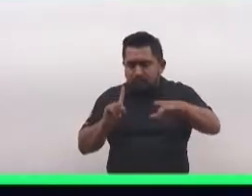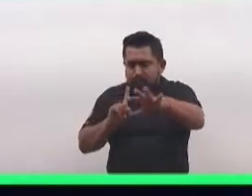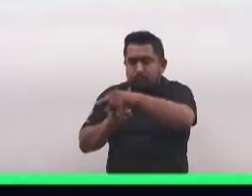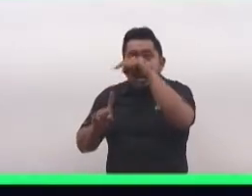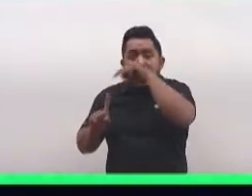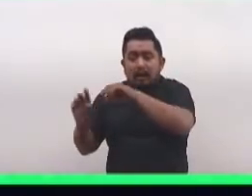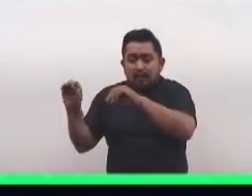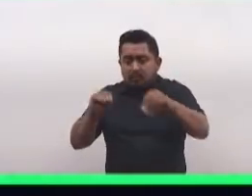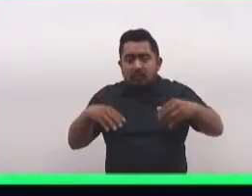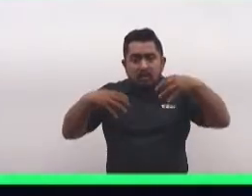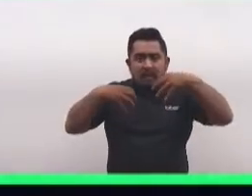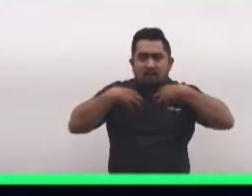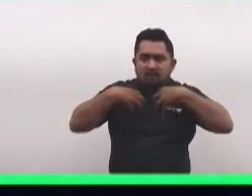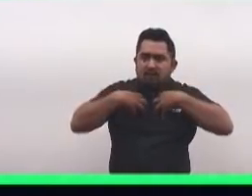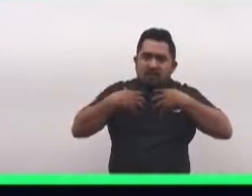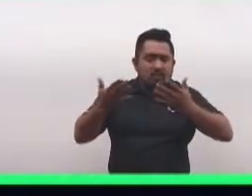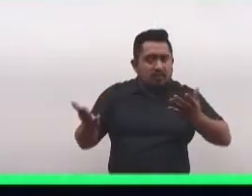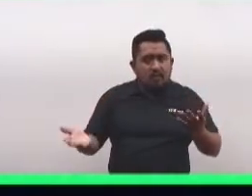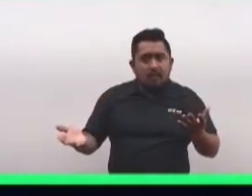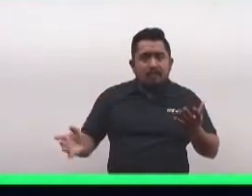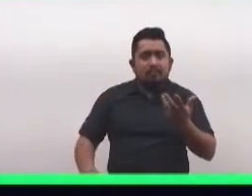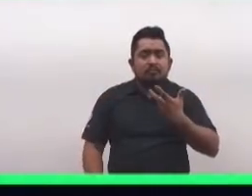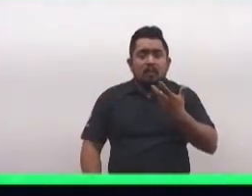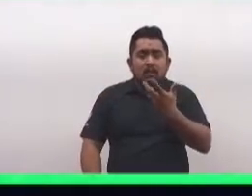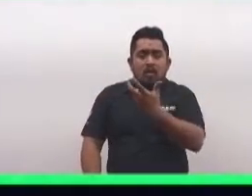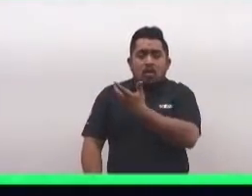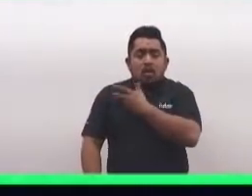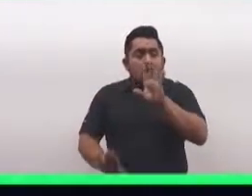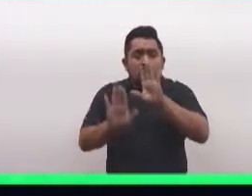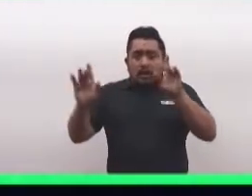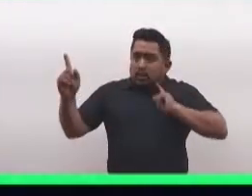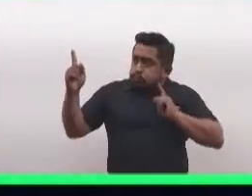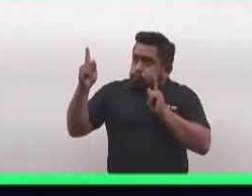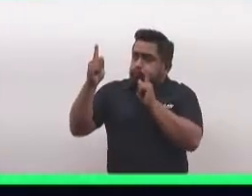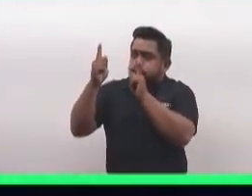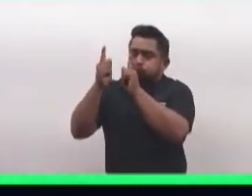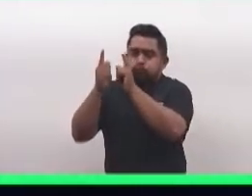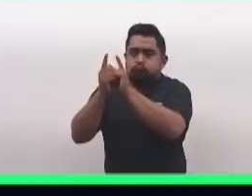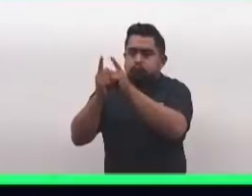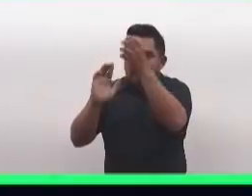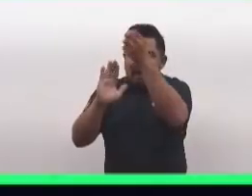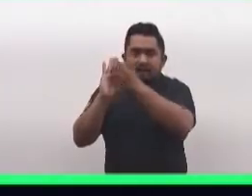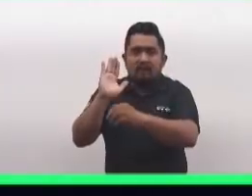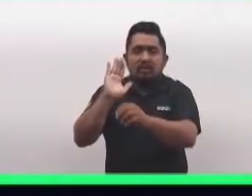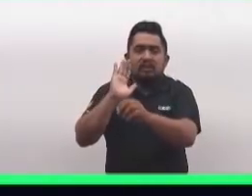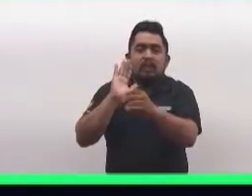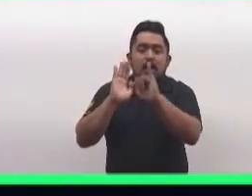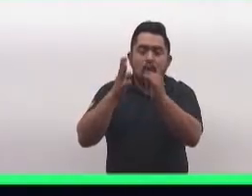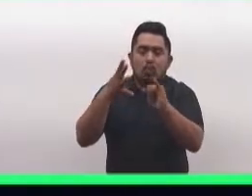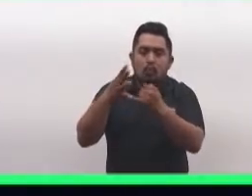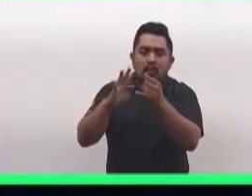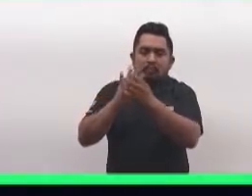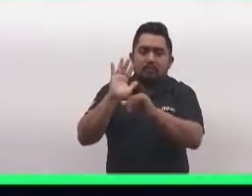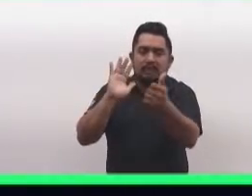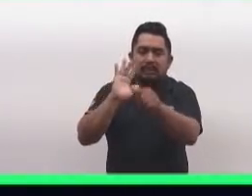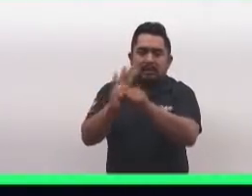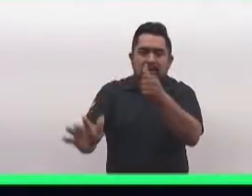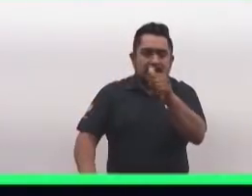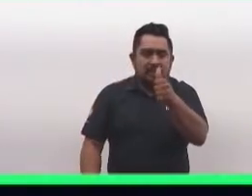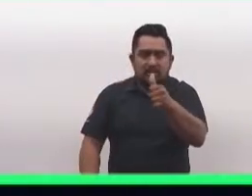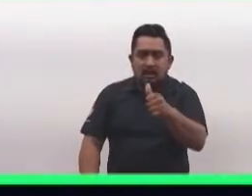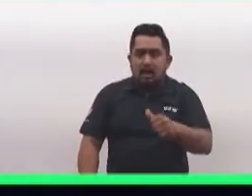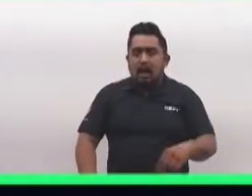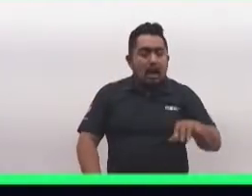uno de nosotros cuando nosotros nos acercamos al señor podemos ver que juan diez días se cumple cuando dice el ladrón no viene sino para hurtar